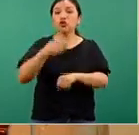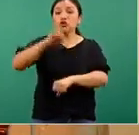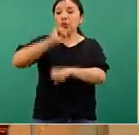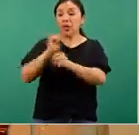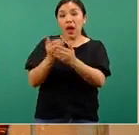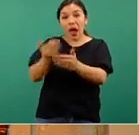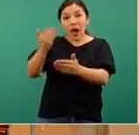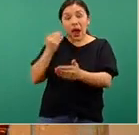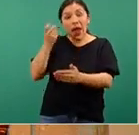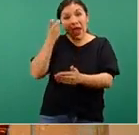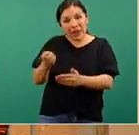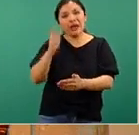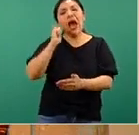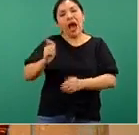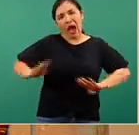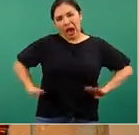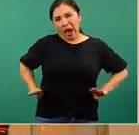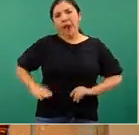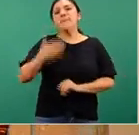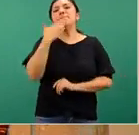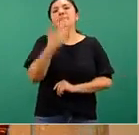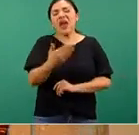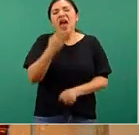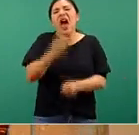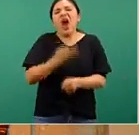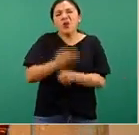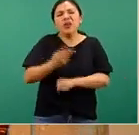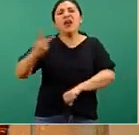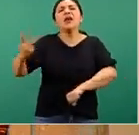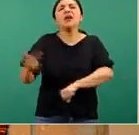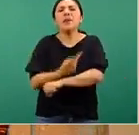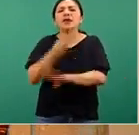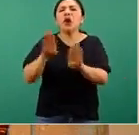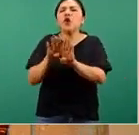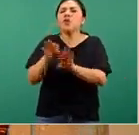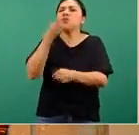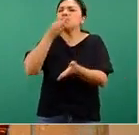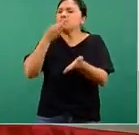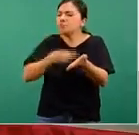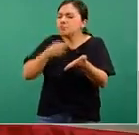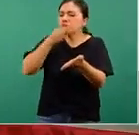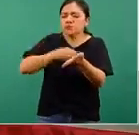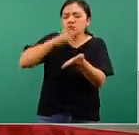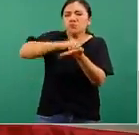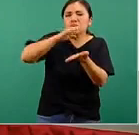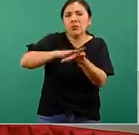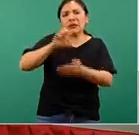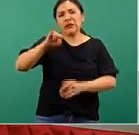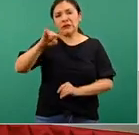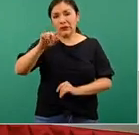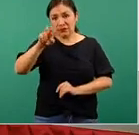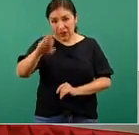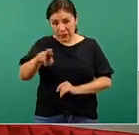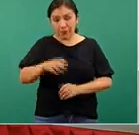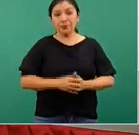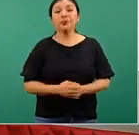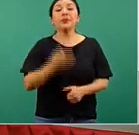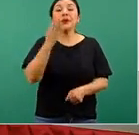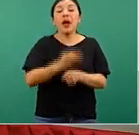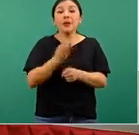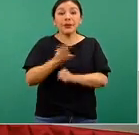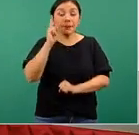es realmente el más apegado a lo que está pasando en función de la notificación en el CISBER. Y entonces, bueno, ya veíamos que esta